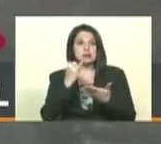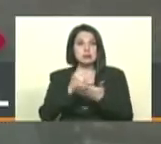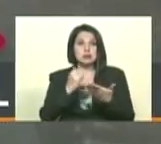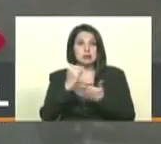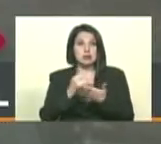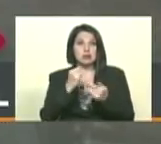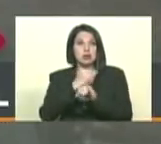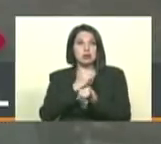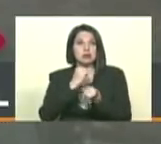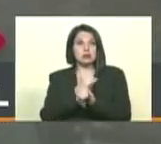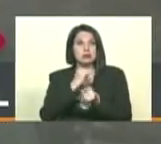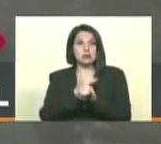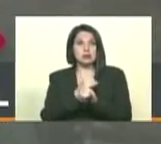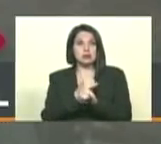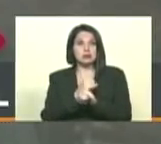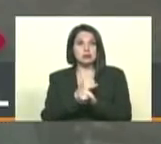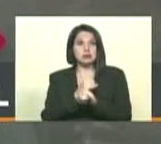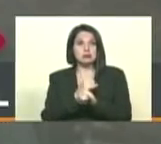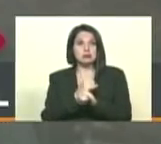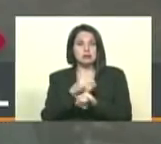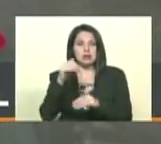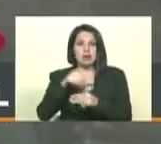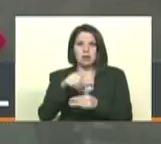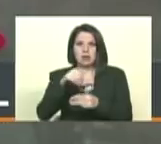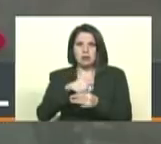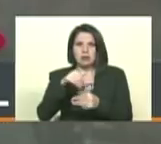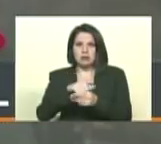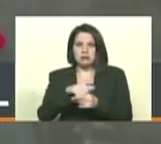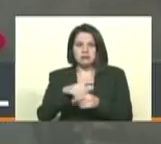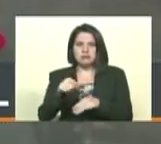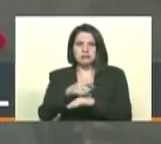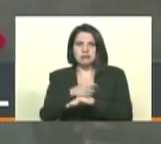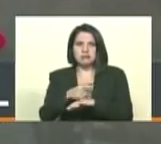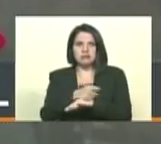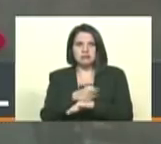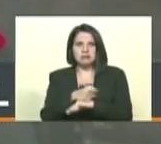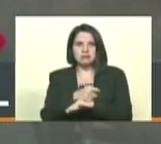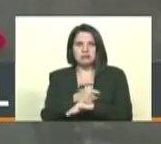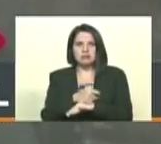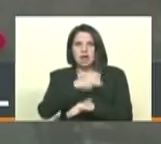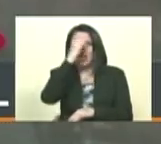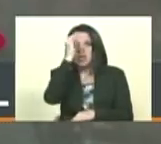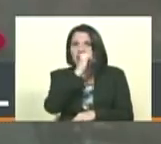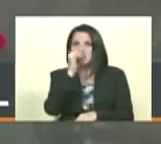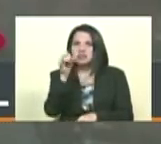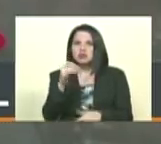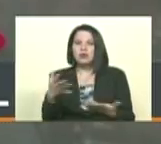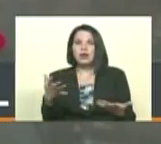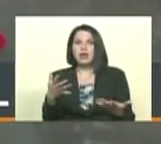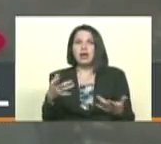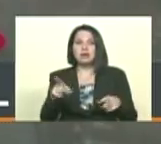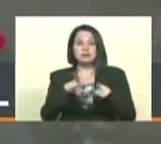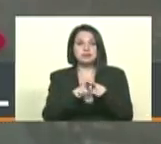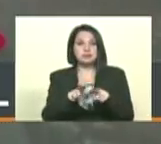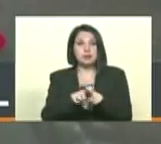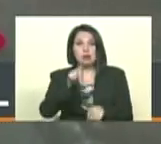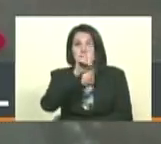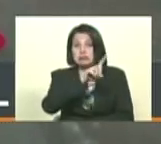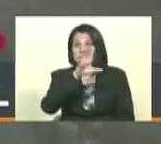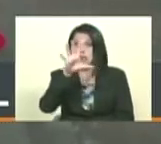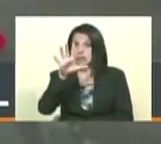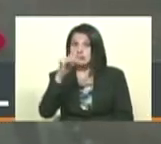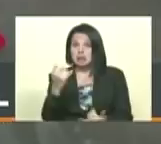el Internet para la elección de gobernador o gobernadora del estado Zulia, son 15 hasta